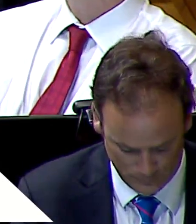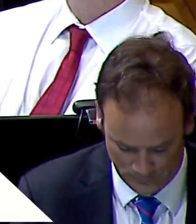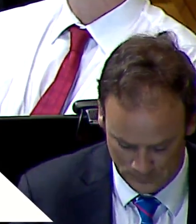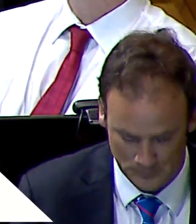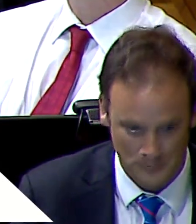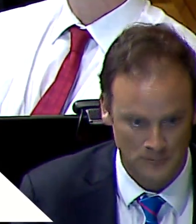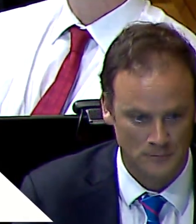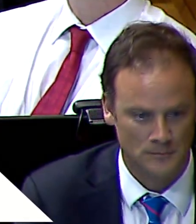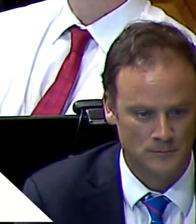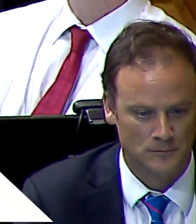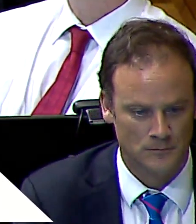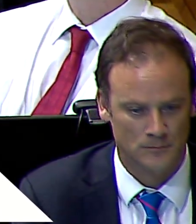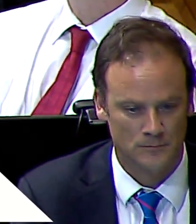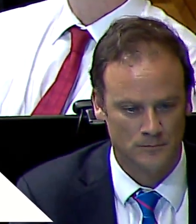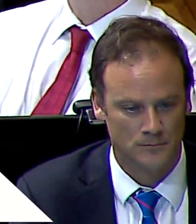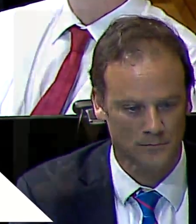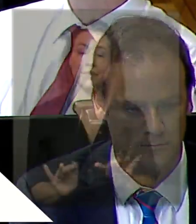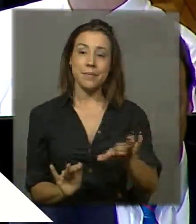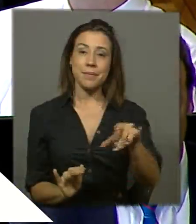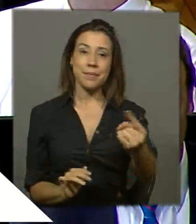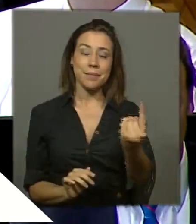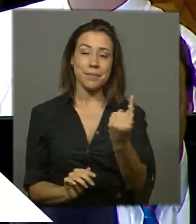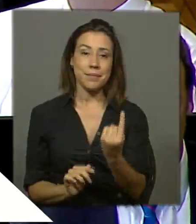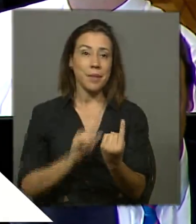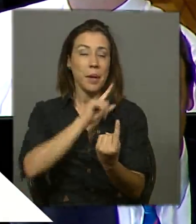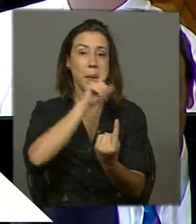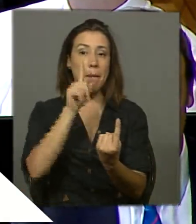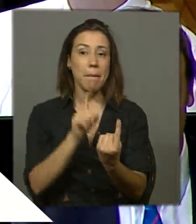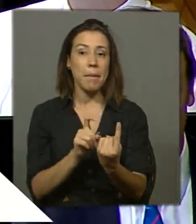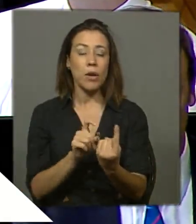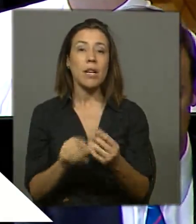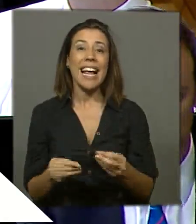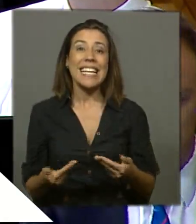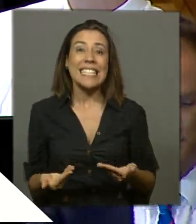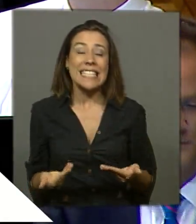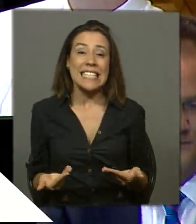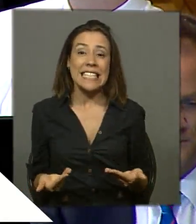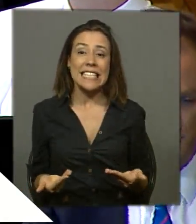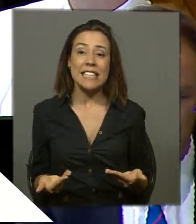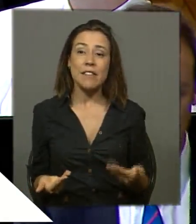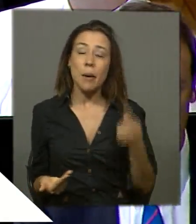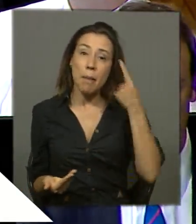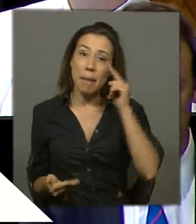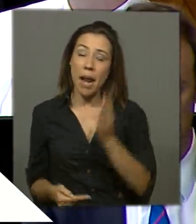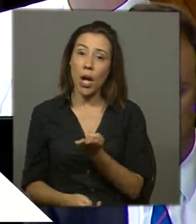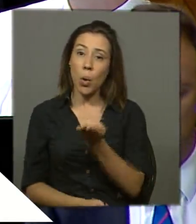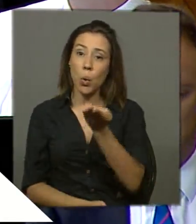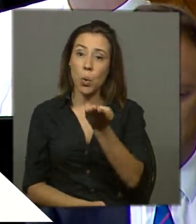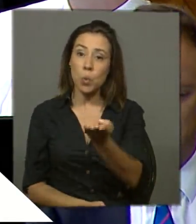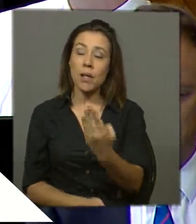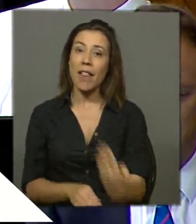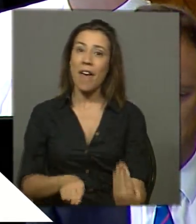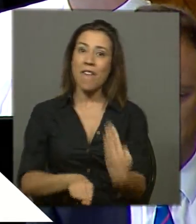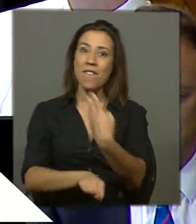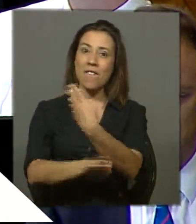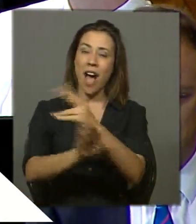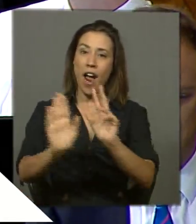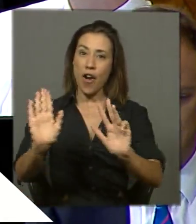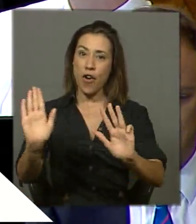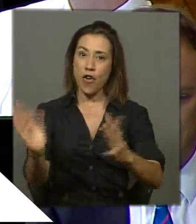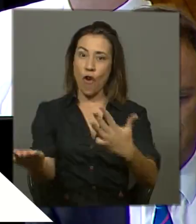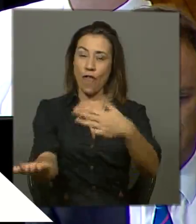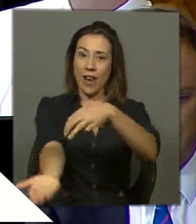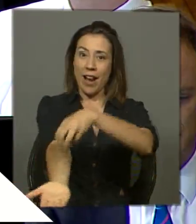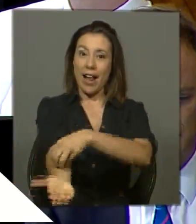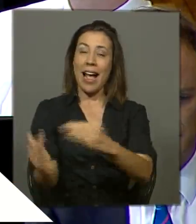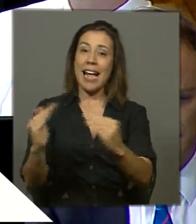preguntas que esta interpelación ministro ha servido para que usted vaya a la novena región